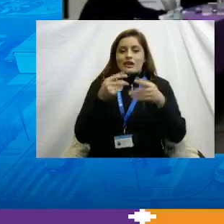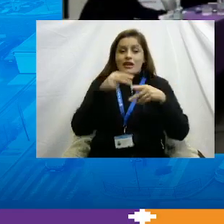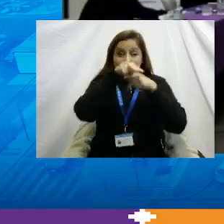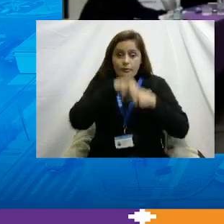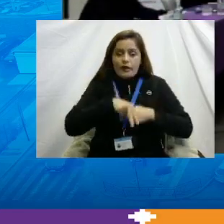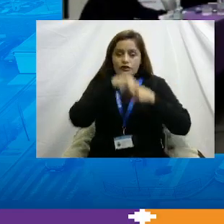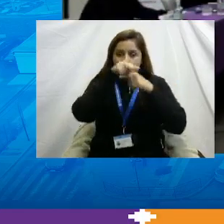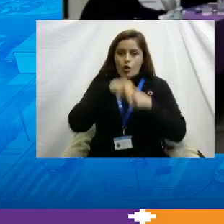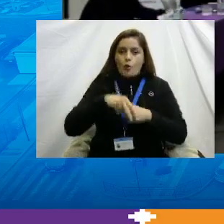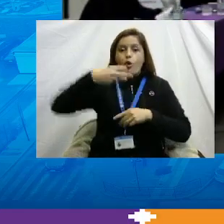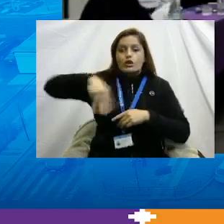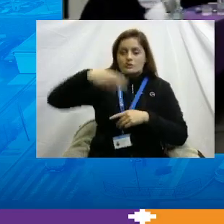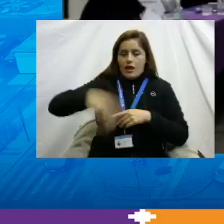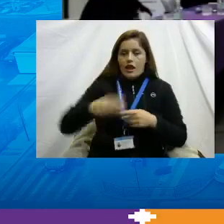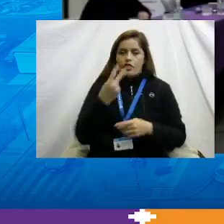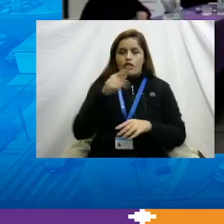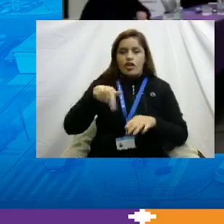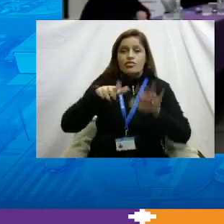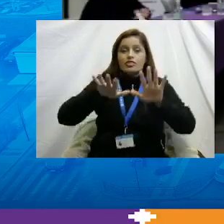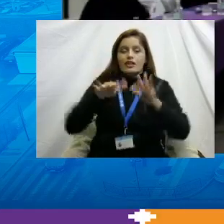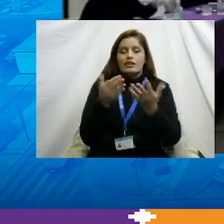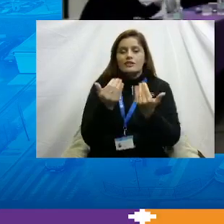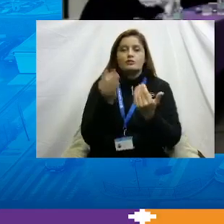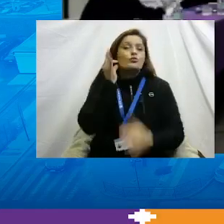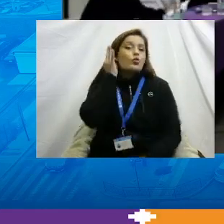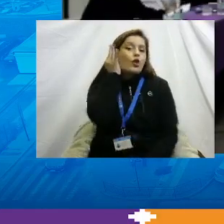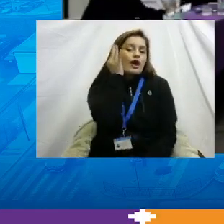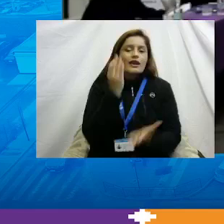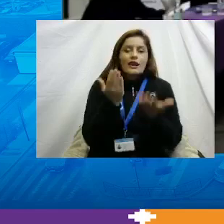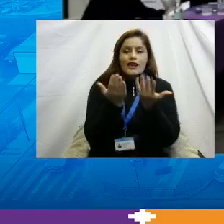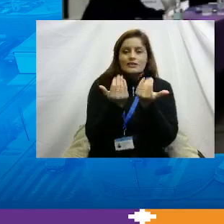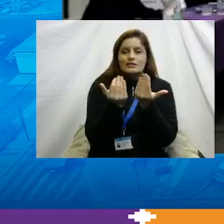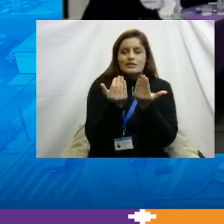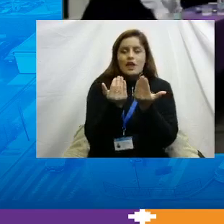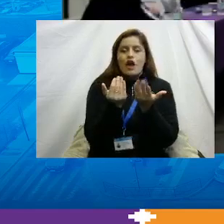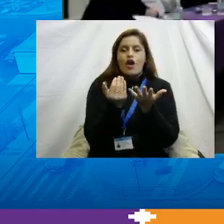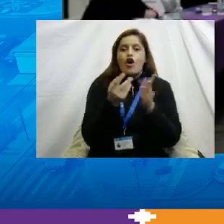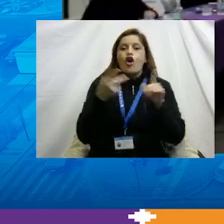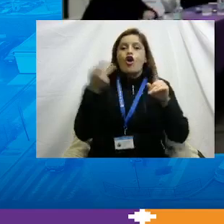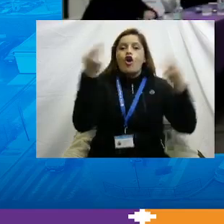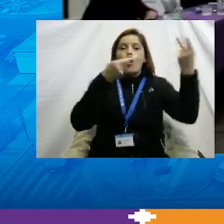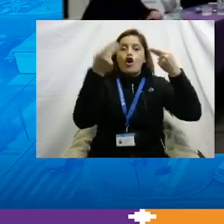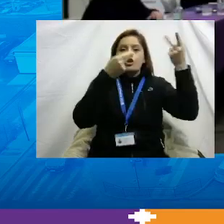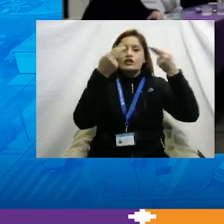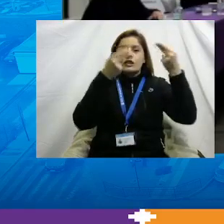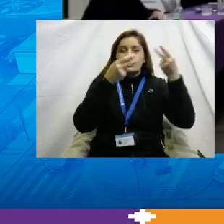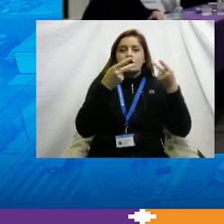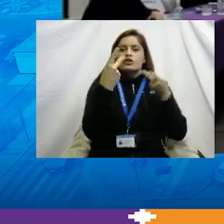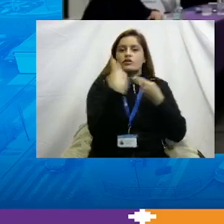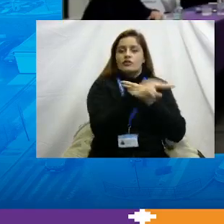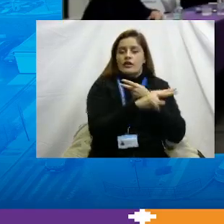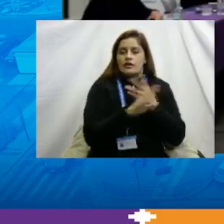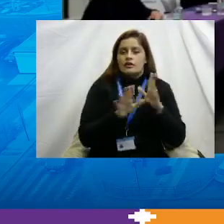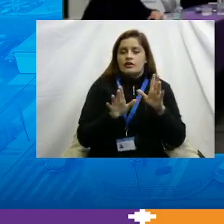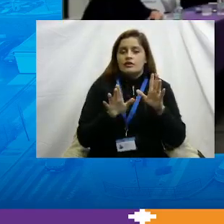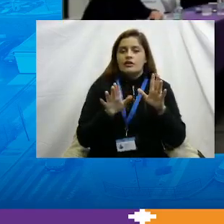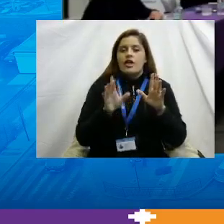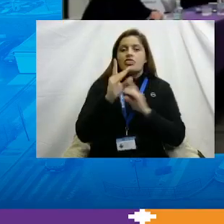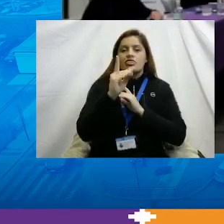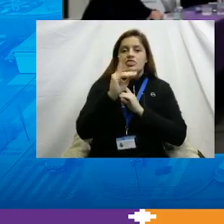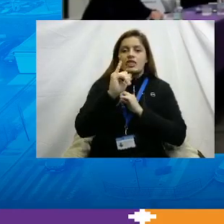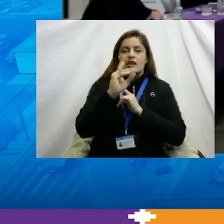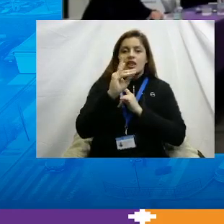inspección. 2.10, carta de la vecina Catalina Cornejo Celedón, solicita aportes para proyecto, derivada a